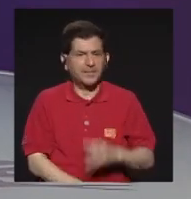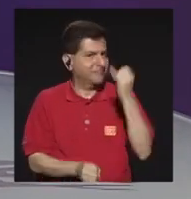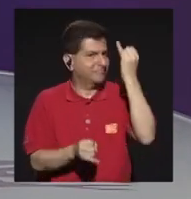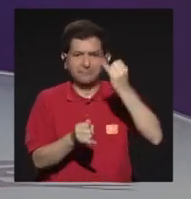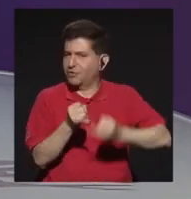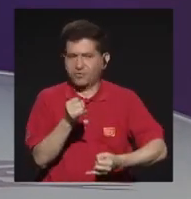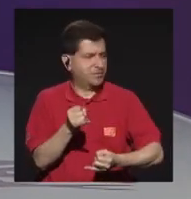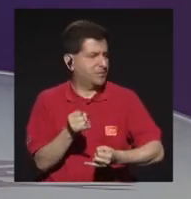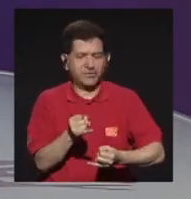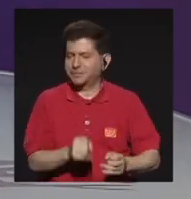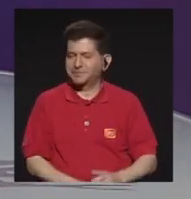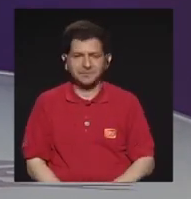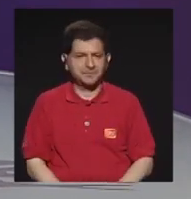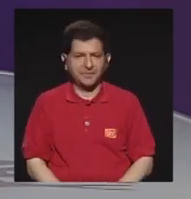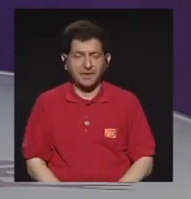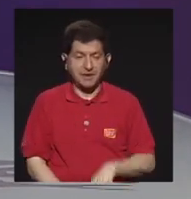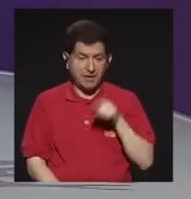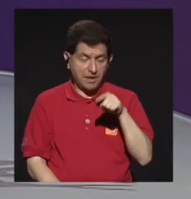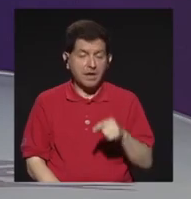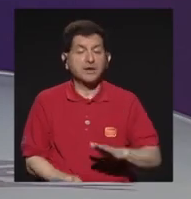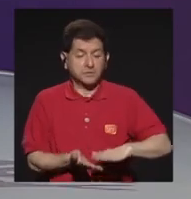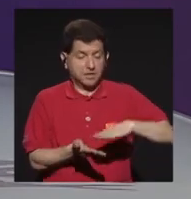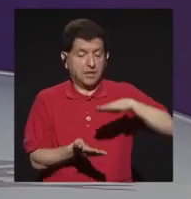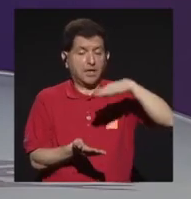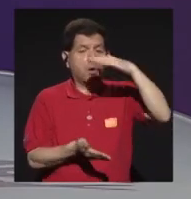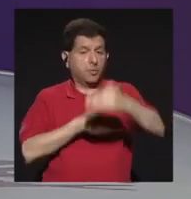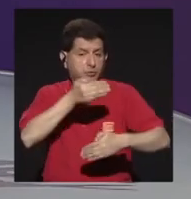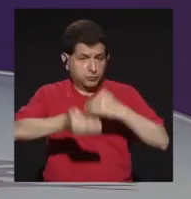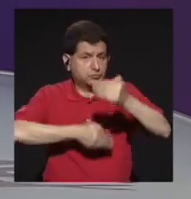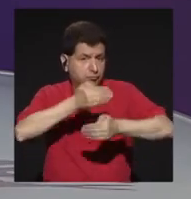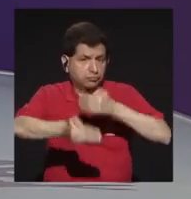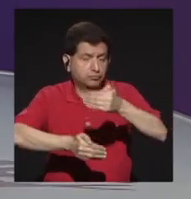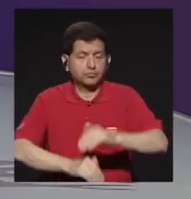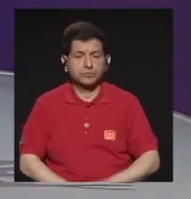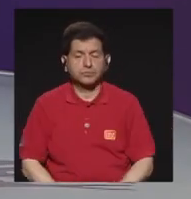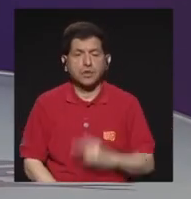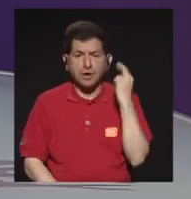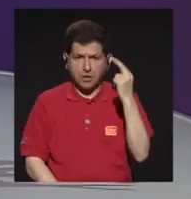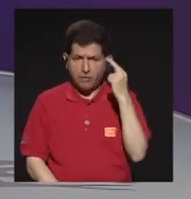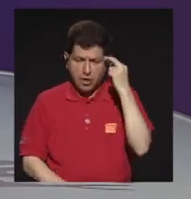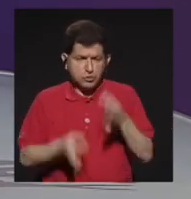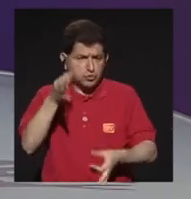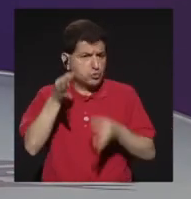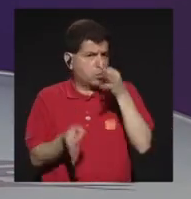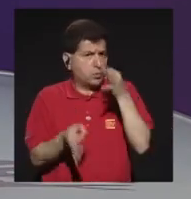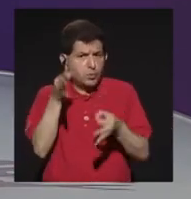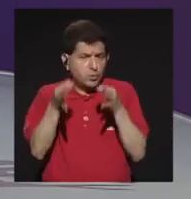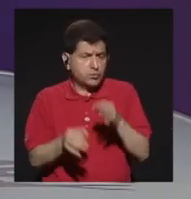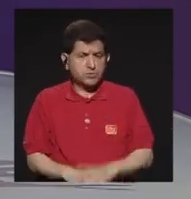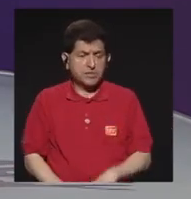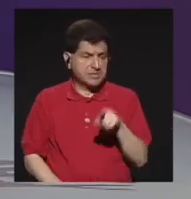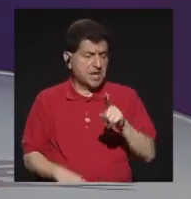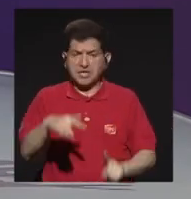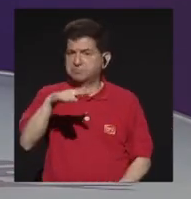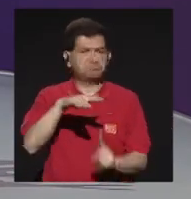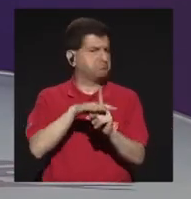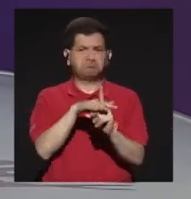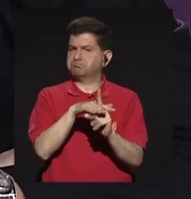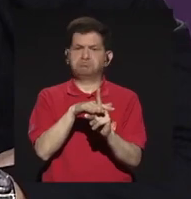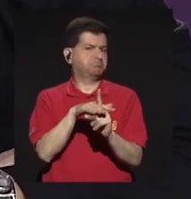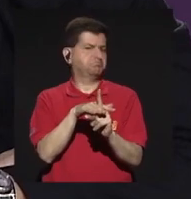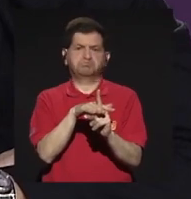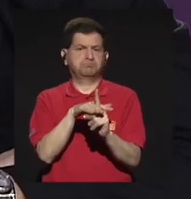terminado y de que tiene un incremento y que por lo tanto la justicia no no está ahí presente